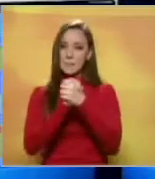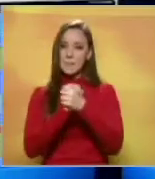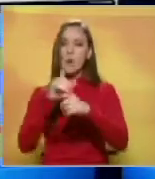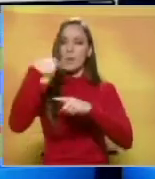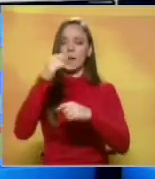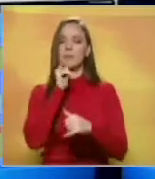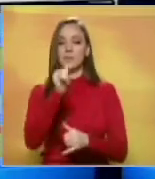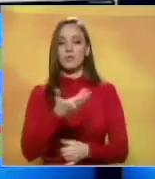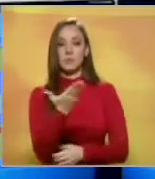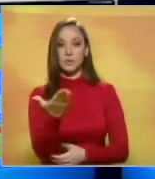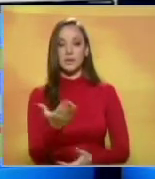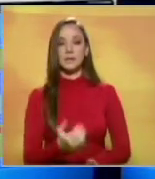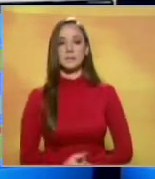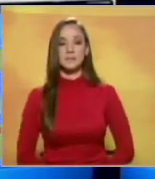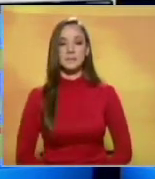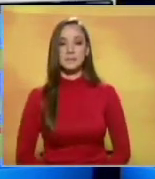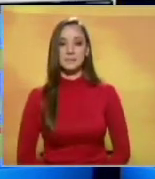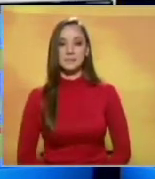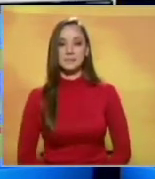mucho más para ustedes